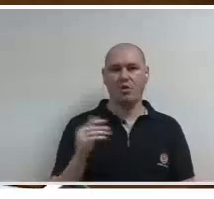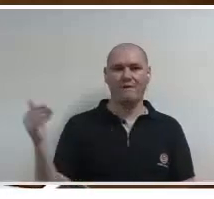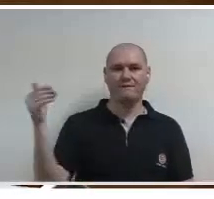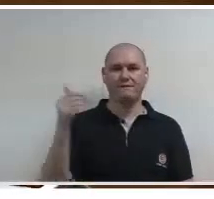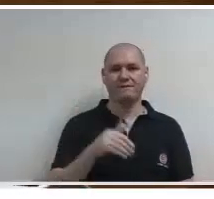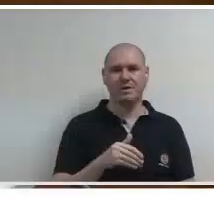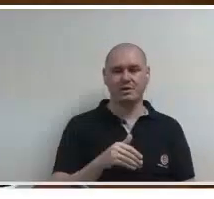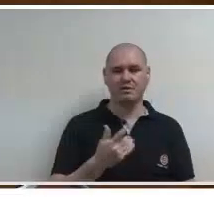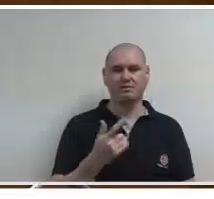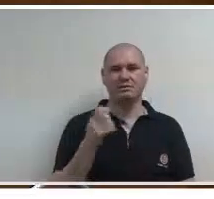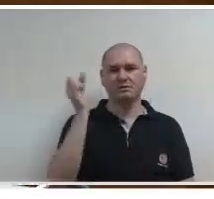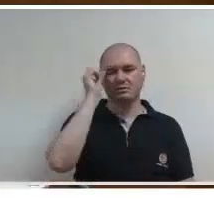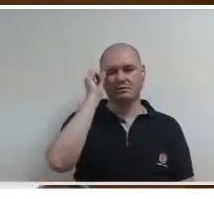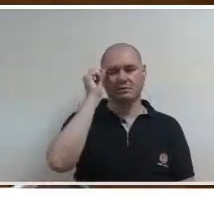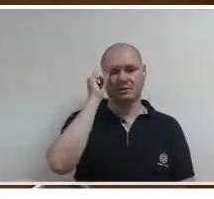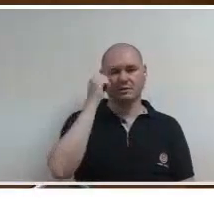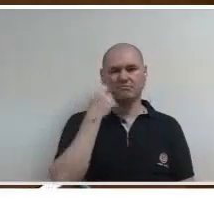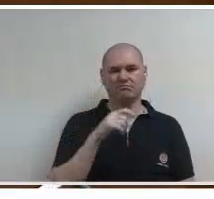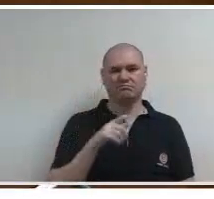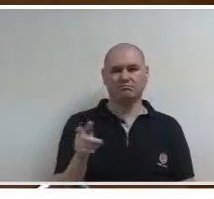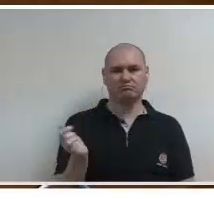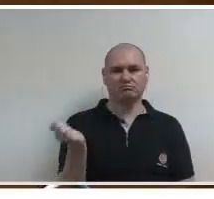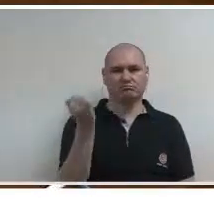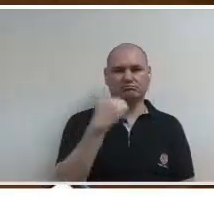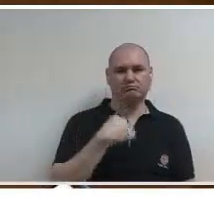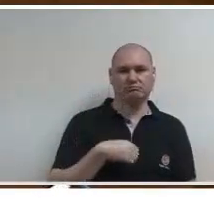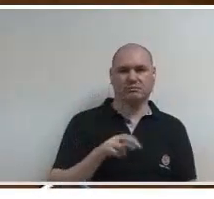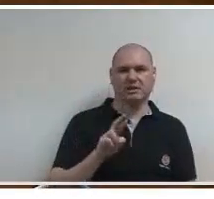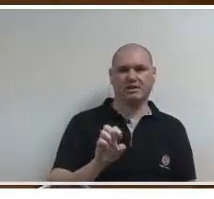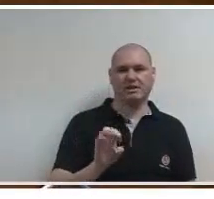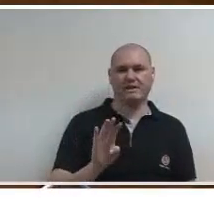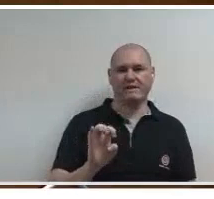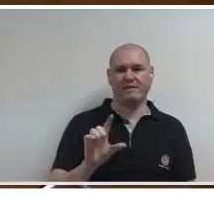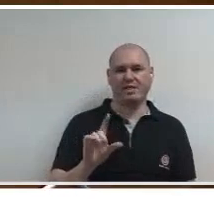procesados no asistí con UPEA audiencia oye declaró UPEA